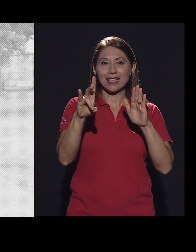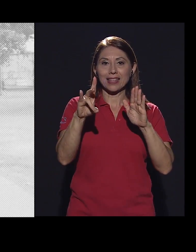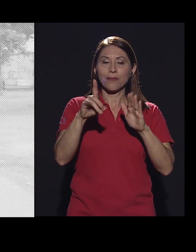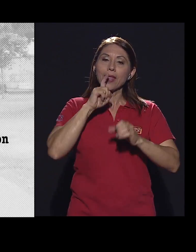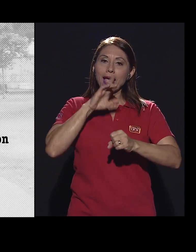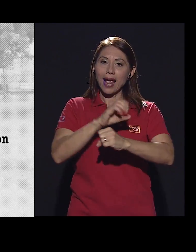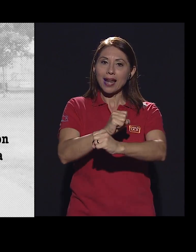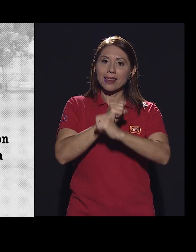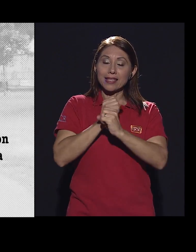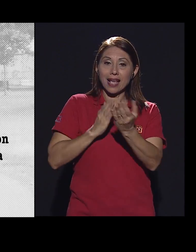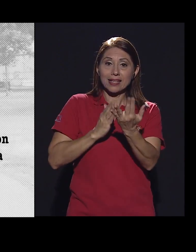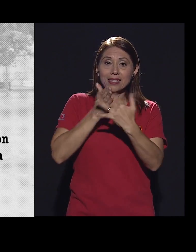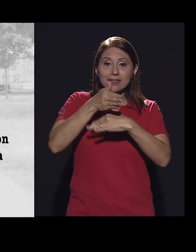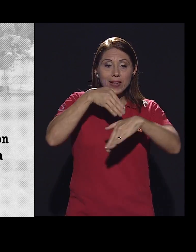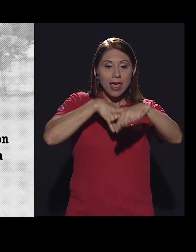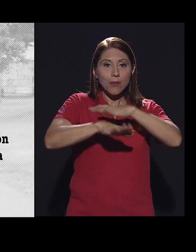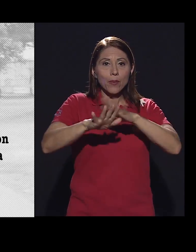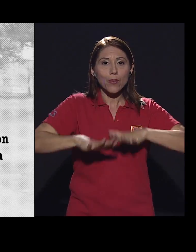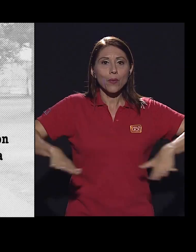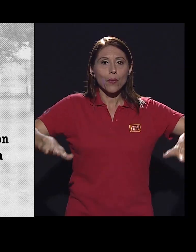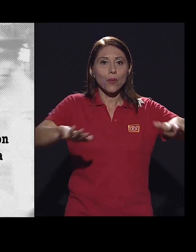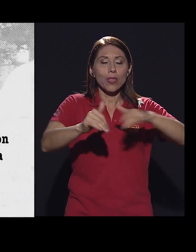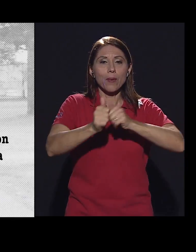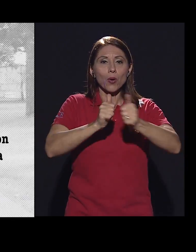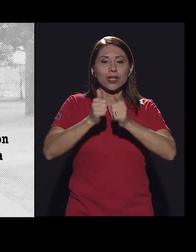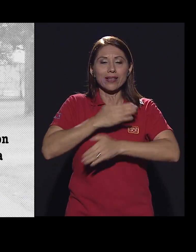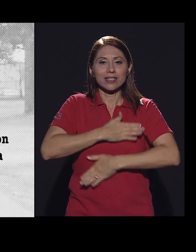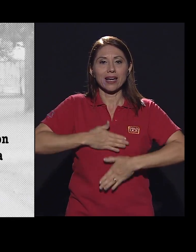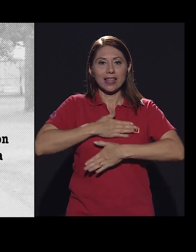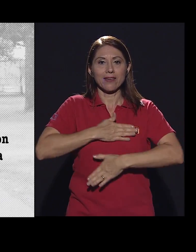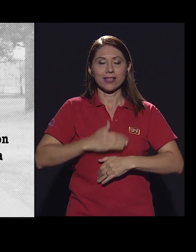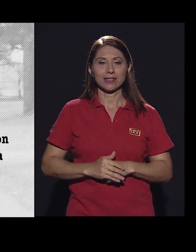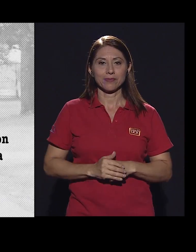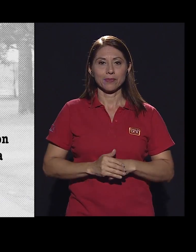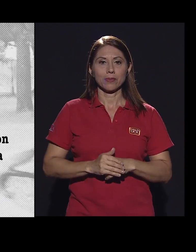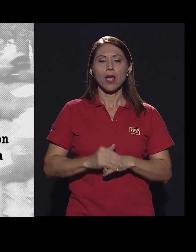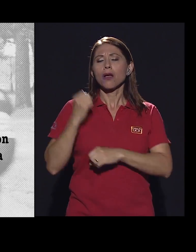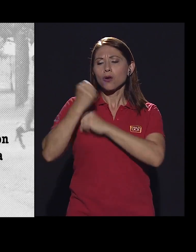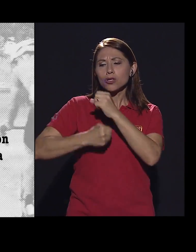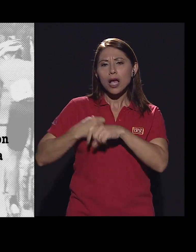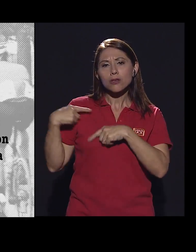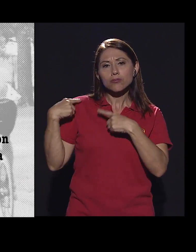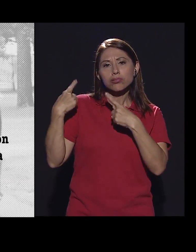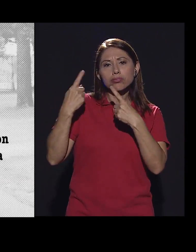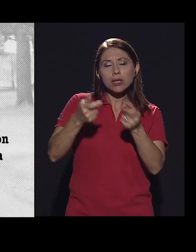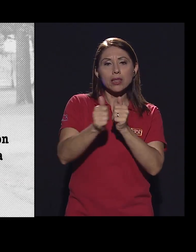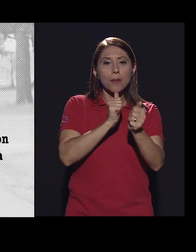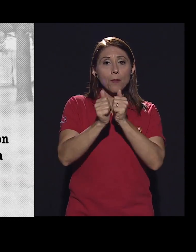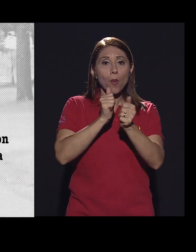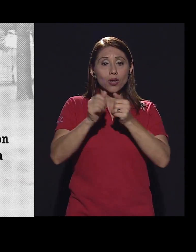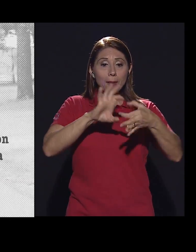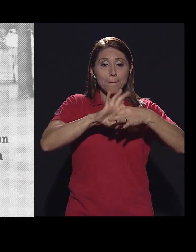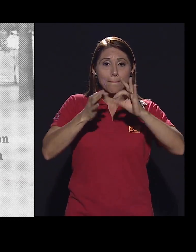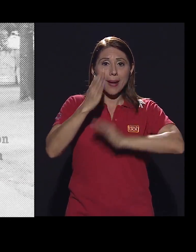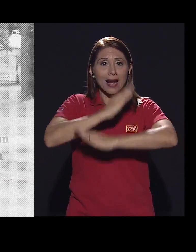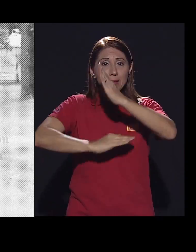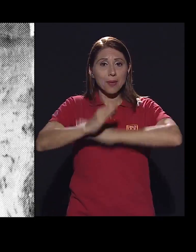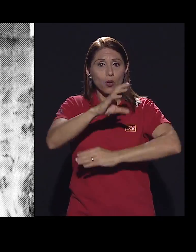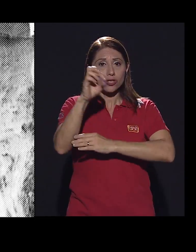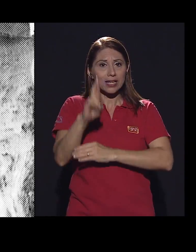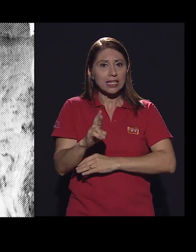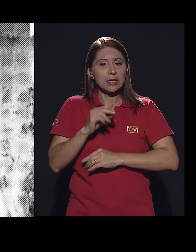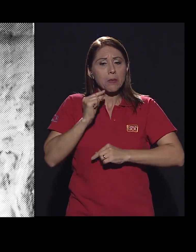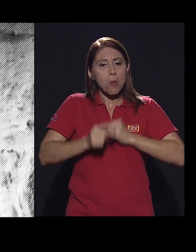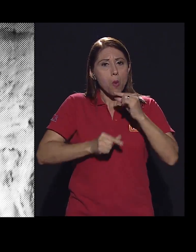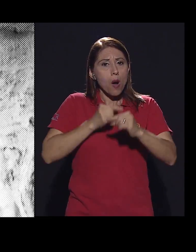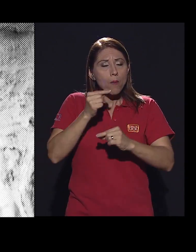77. Garantiza la accesibilidad en las instalaciones deportivas y recreativas. Con los años, el deporte paralímpico costarricense